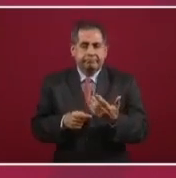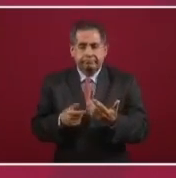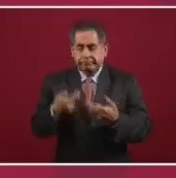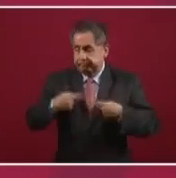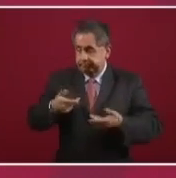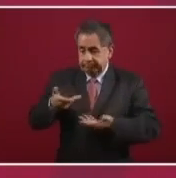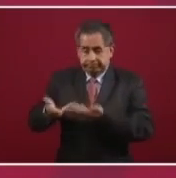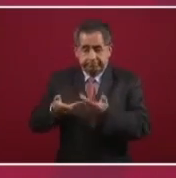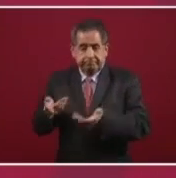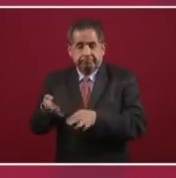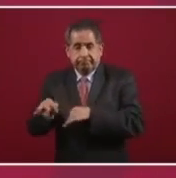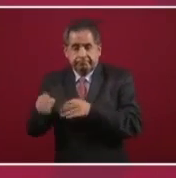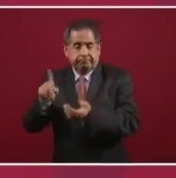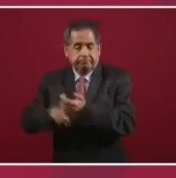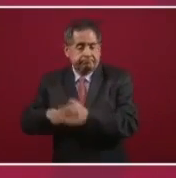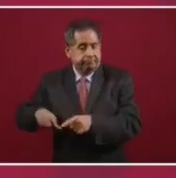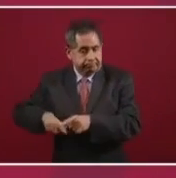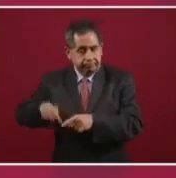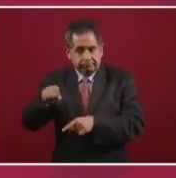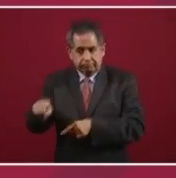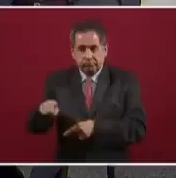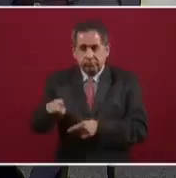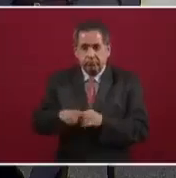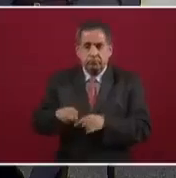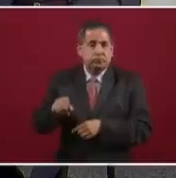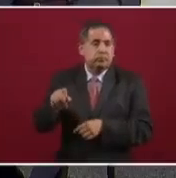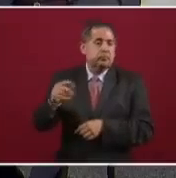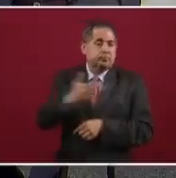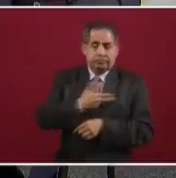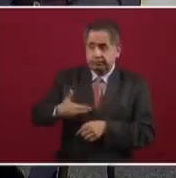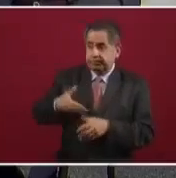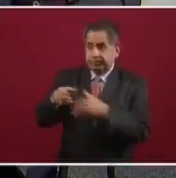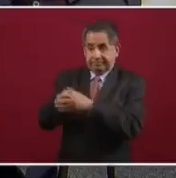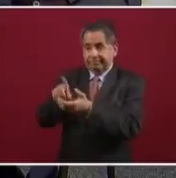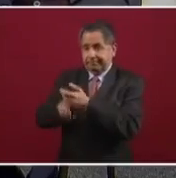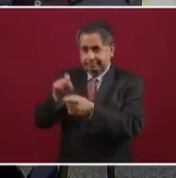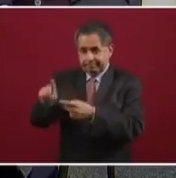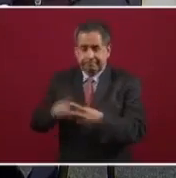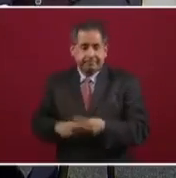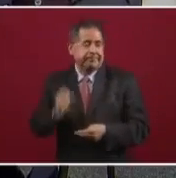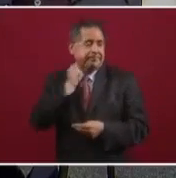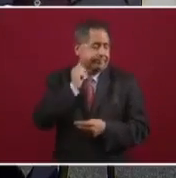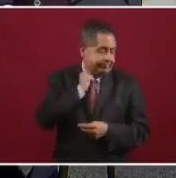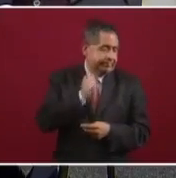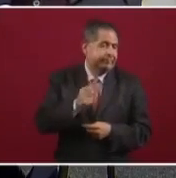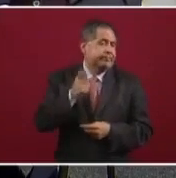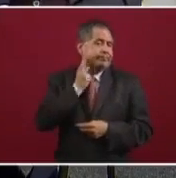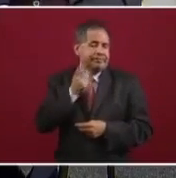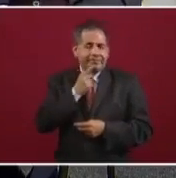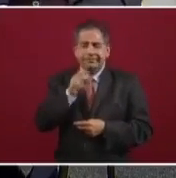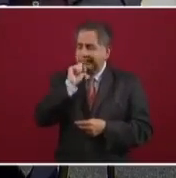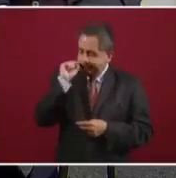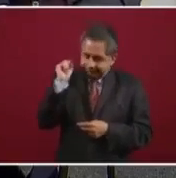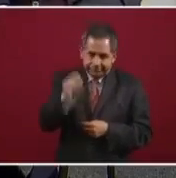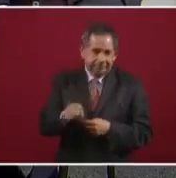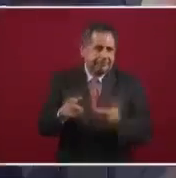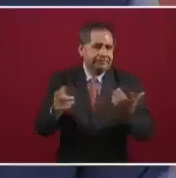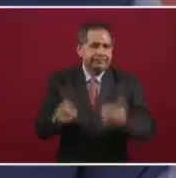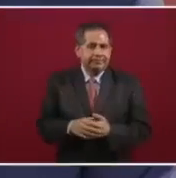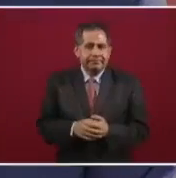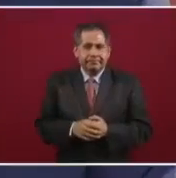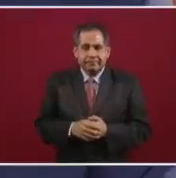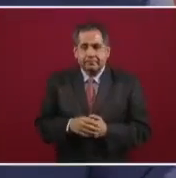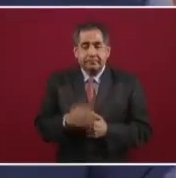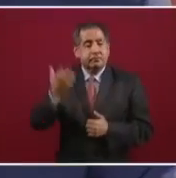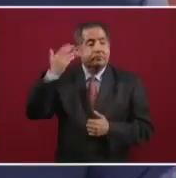servidores públicos del Poder Ejecutivo, senadores, diputados